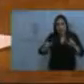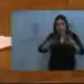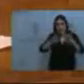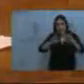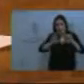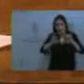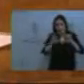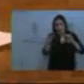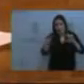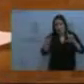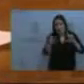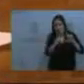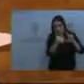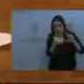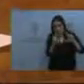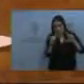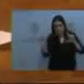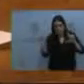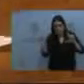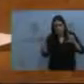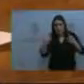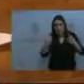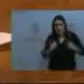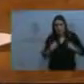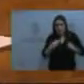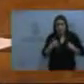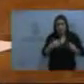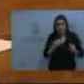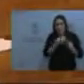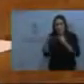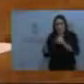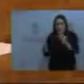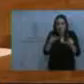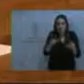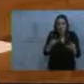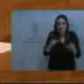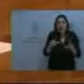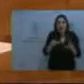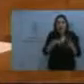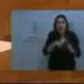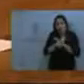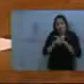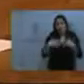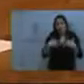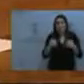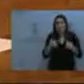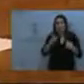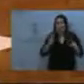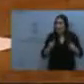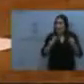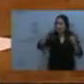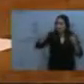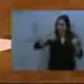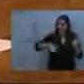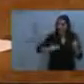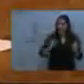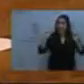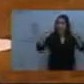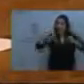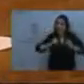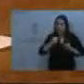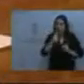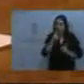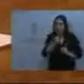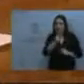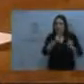territorios limítrofes a los recursos sanitarios de ambas comunidades autónomas, que ya se encuentra en vigor. El acuerdo establece que